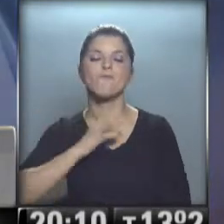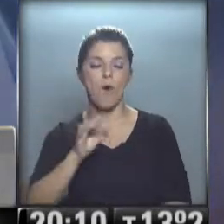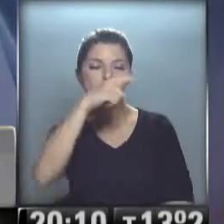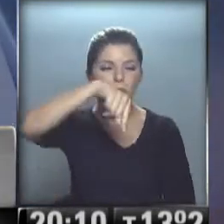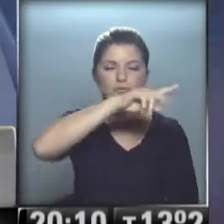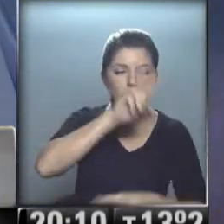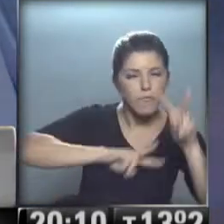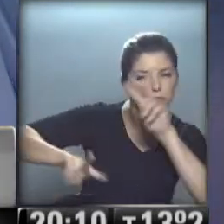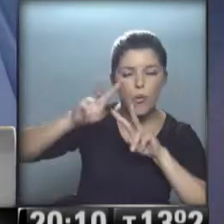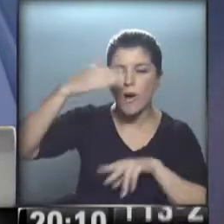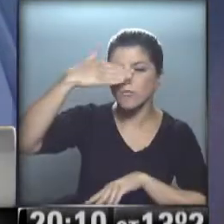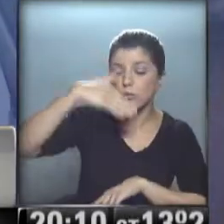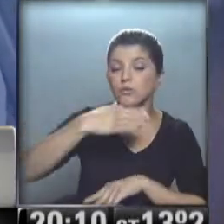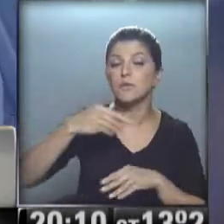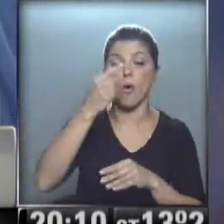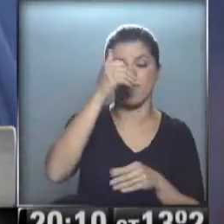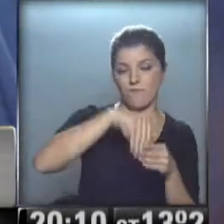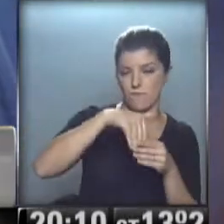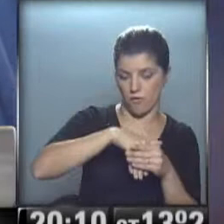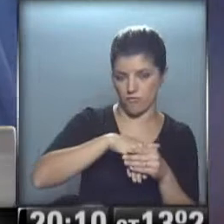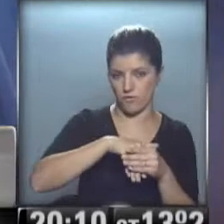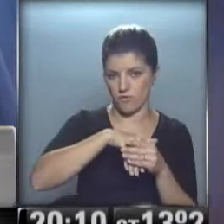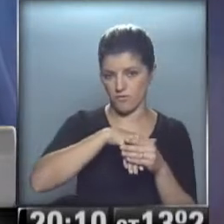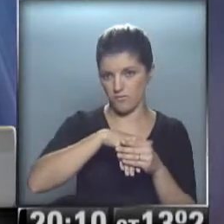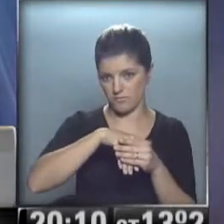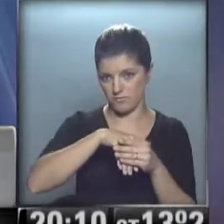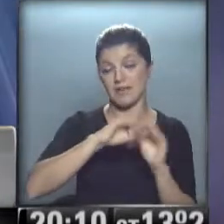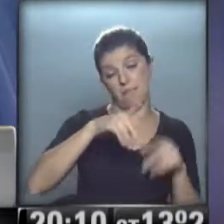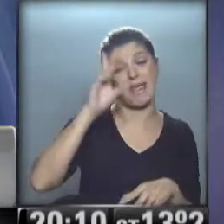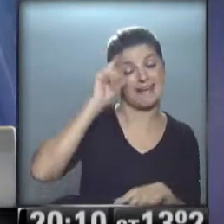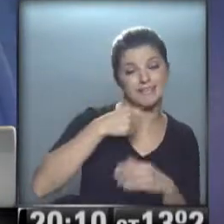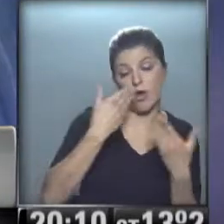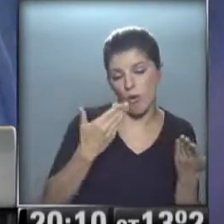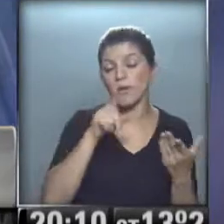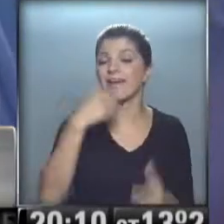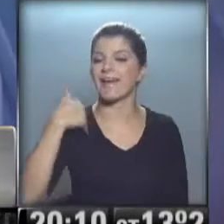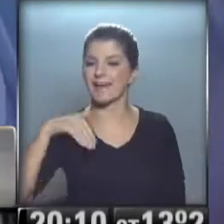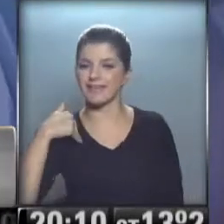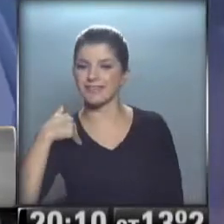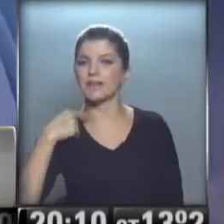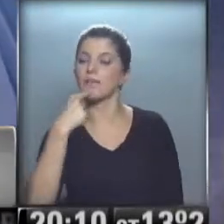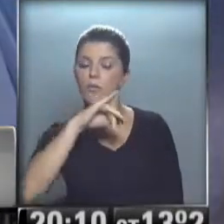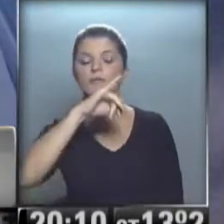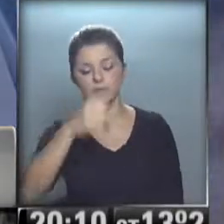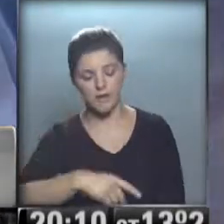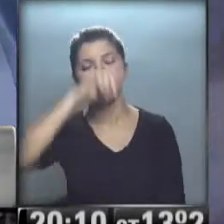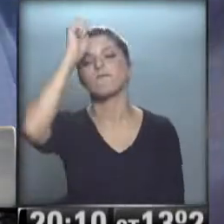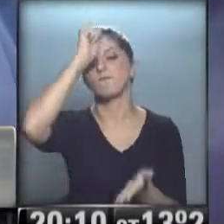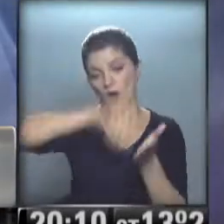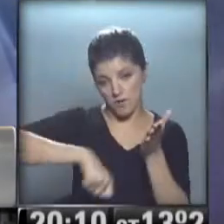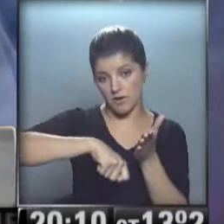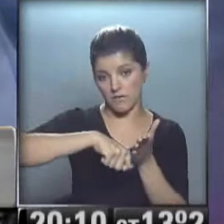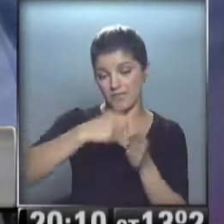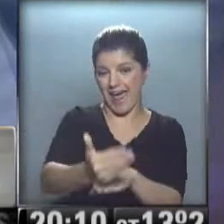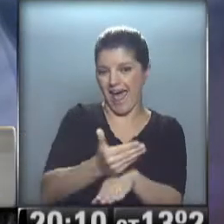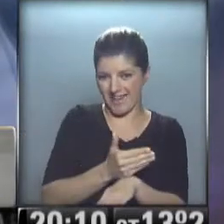buscando en última instancia los fondos buitres e indirectamente Griesa es que Argentina pise el palito, firme el acuerdo